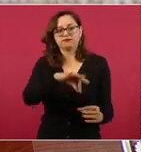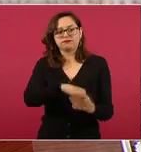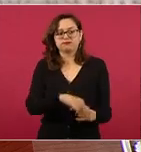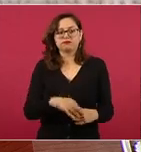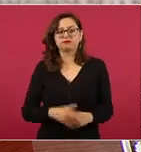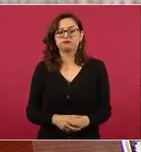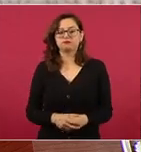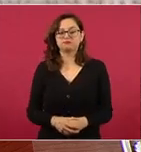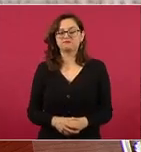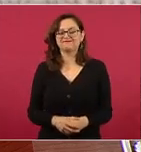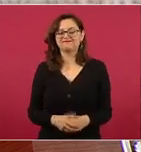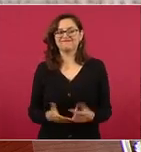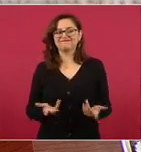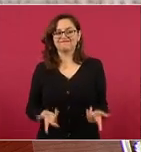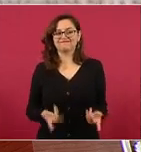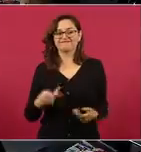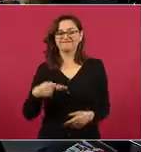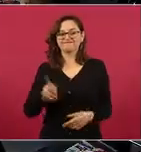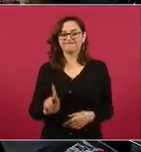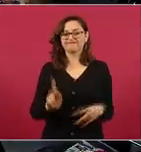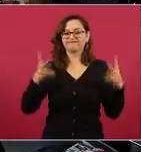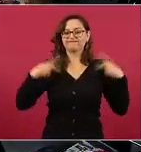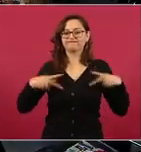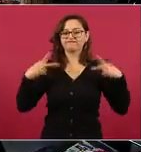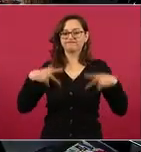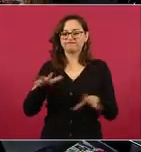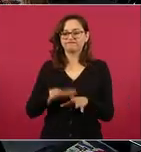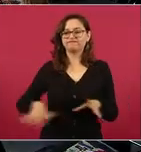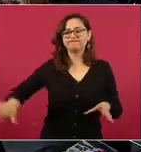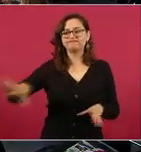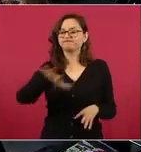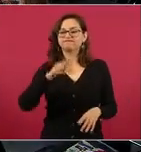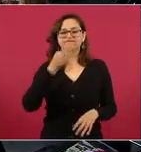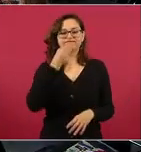¿Y qué hizo la gente? Salió a votar.